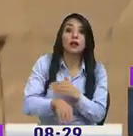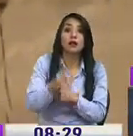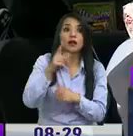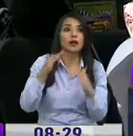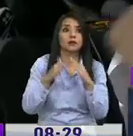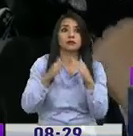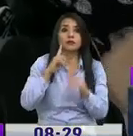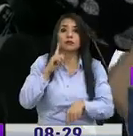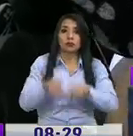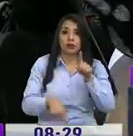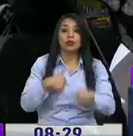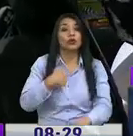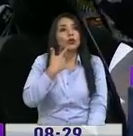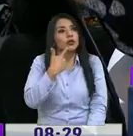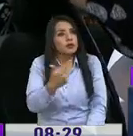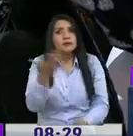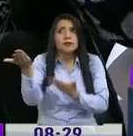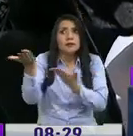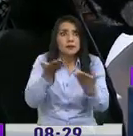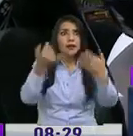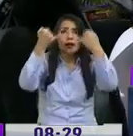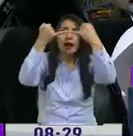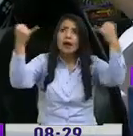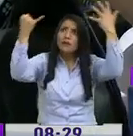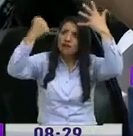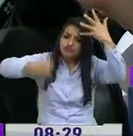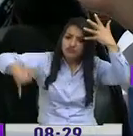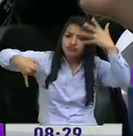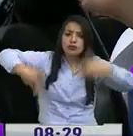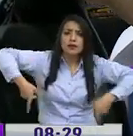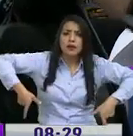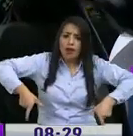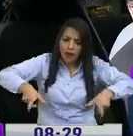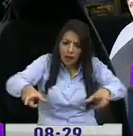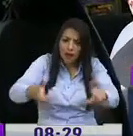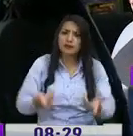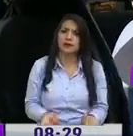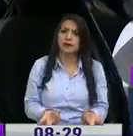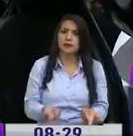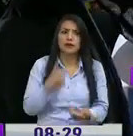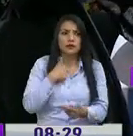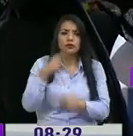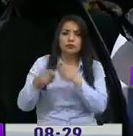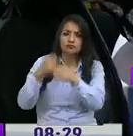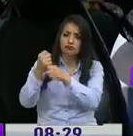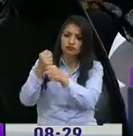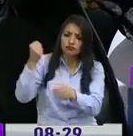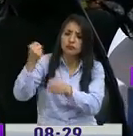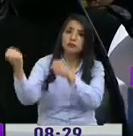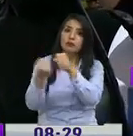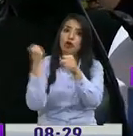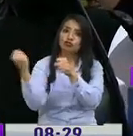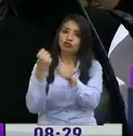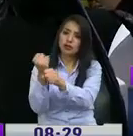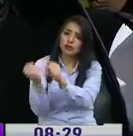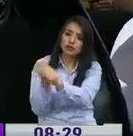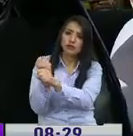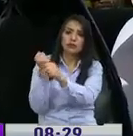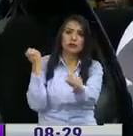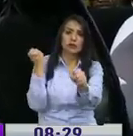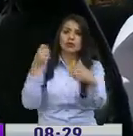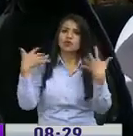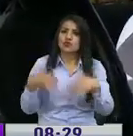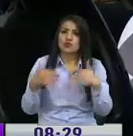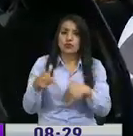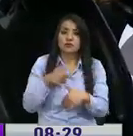Y yo le dije, vea cómo está dejando los cables en la calle. Si tuvimos nosotros que amarrar en el poste, ¿cómo estarían debajo que mi